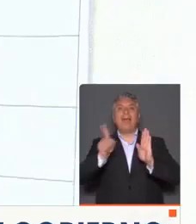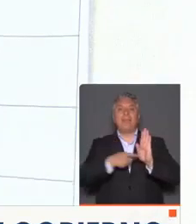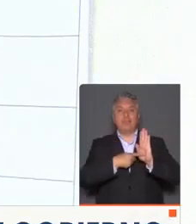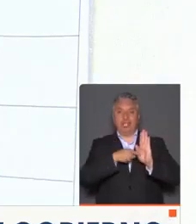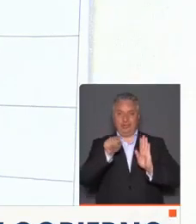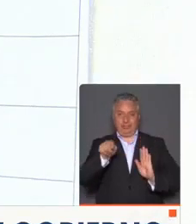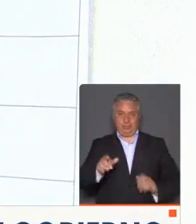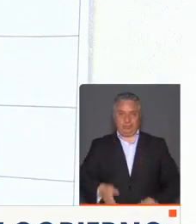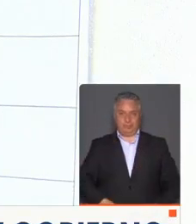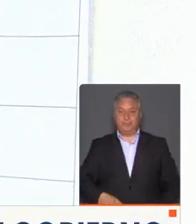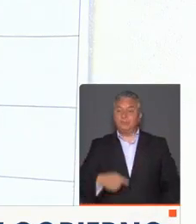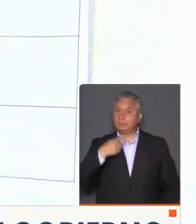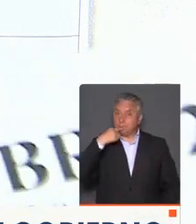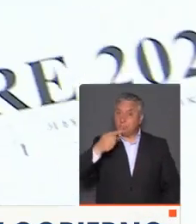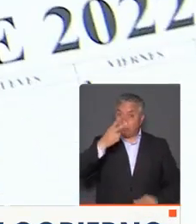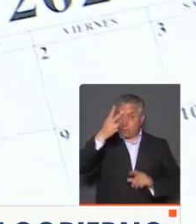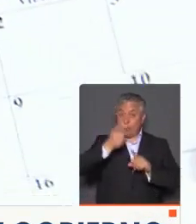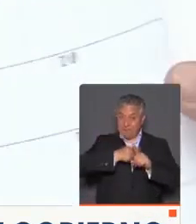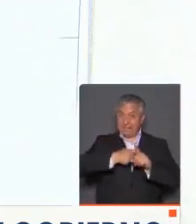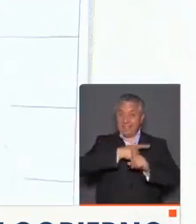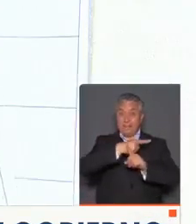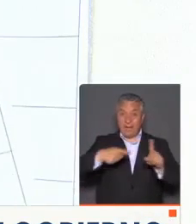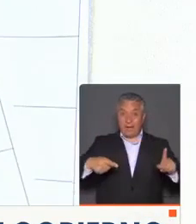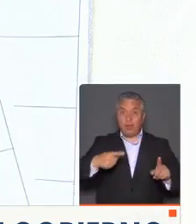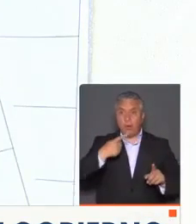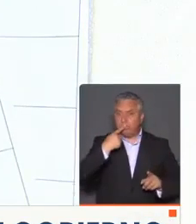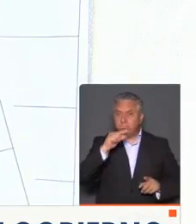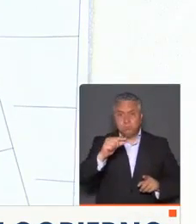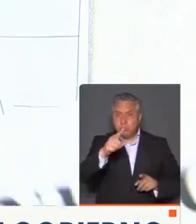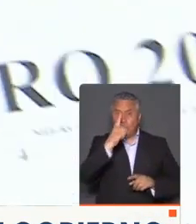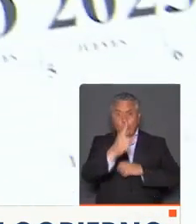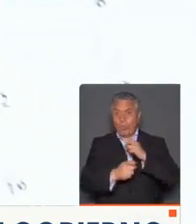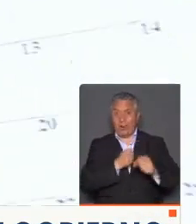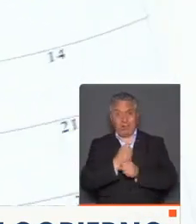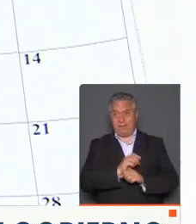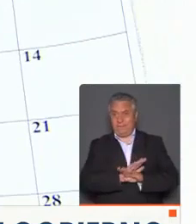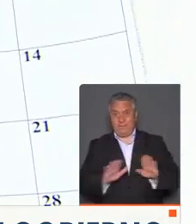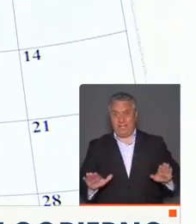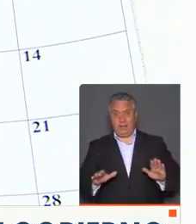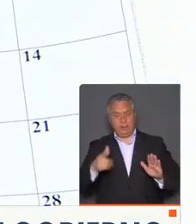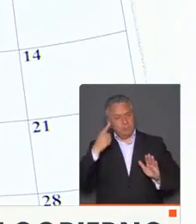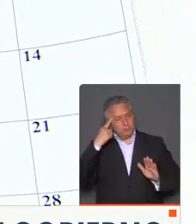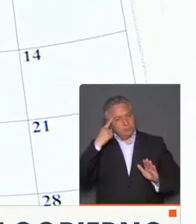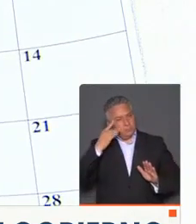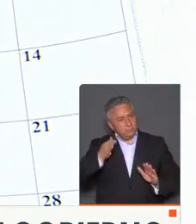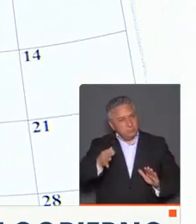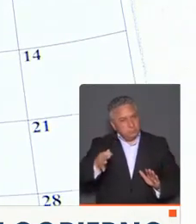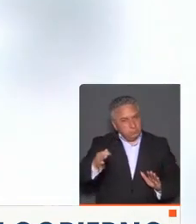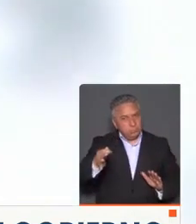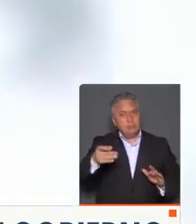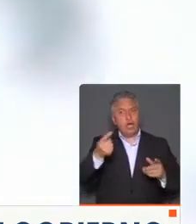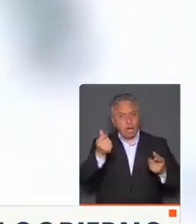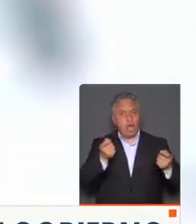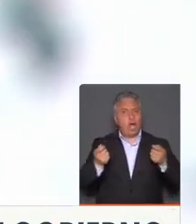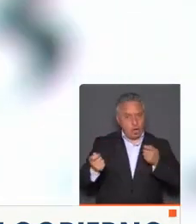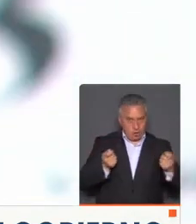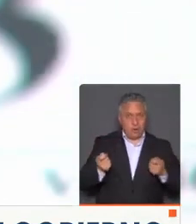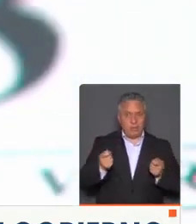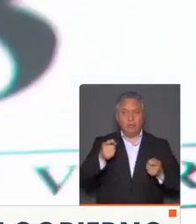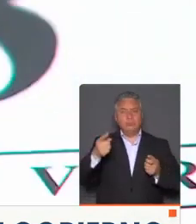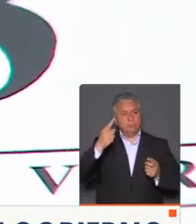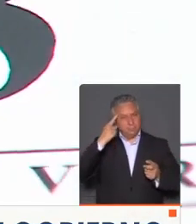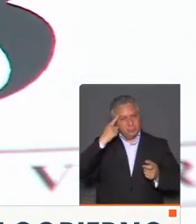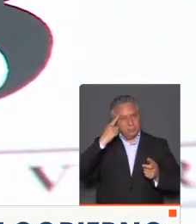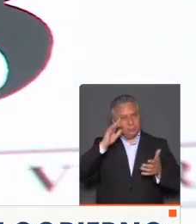prácticamente dos meses y medio faltan para finalizar el año momento en donde las proyecciones económicas se actualizan anticipando un complejo